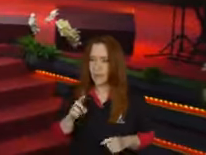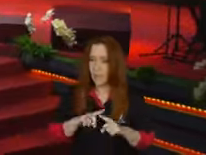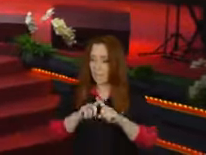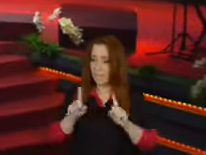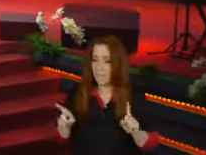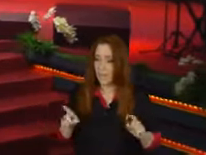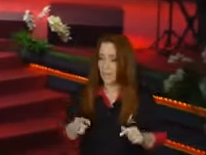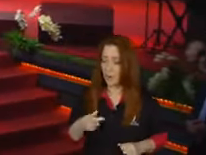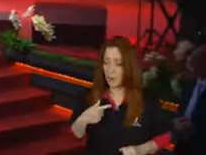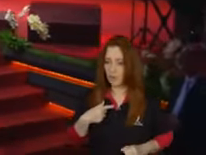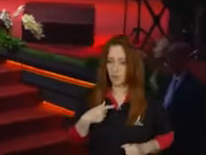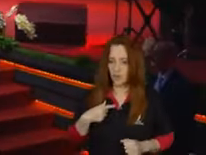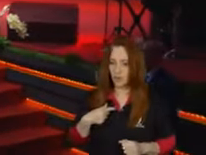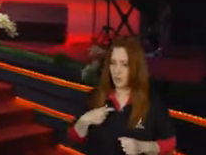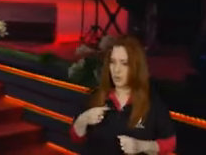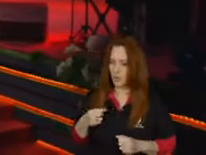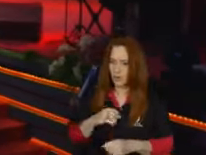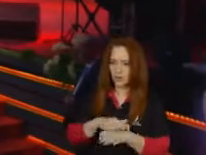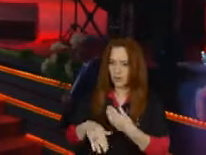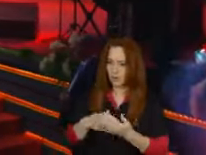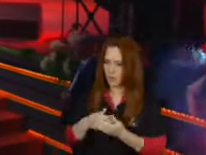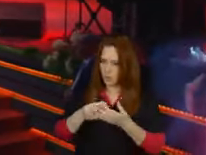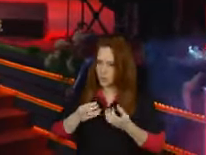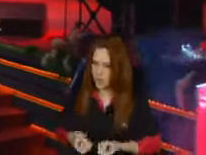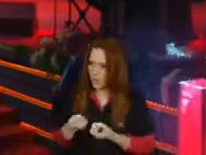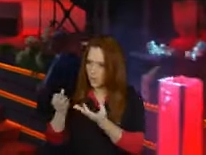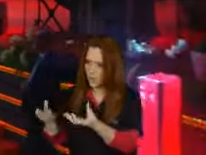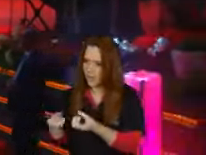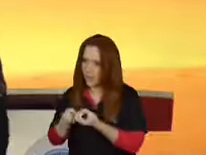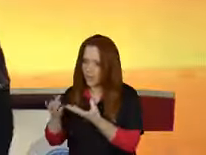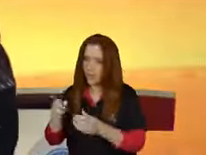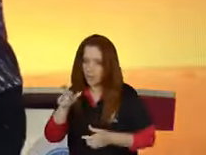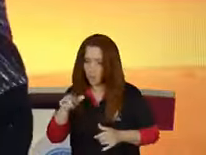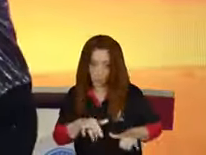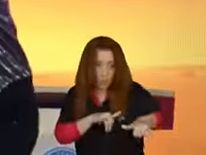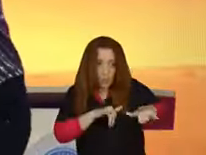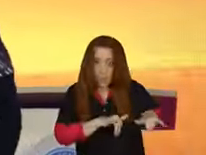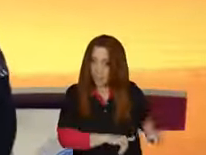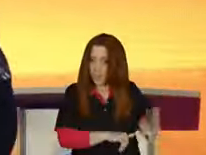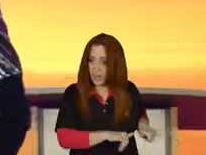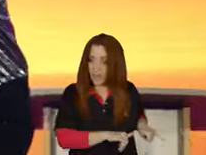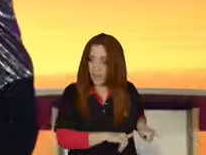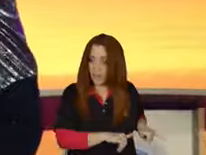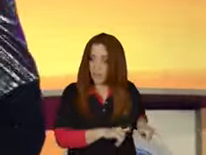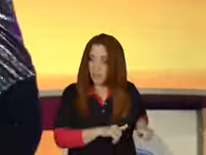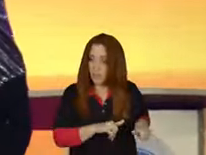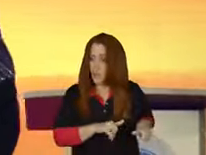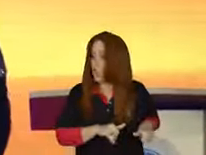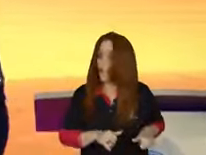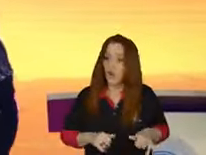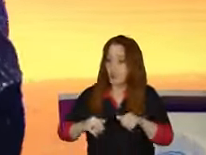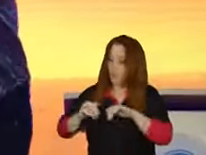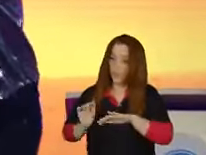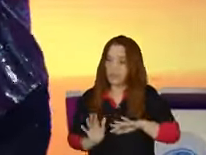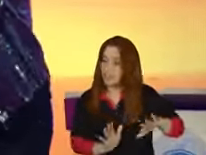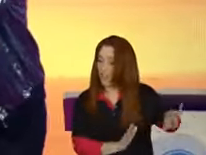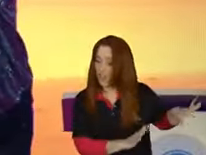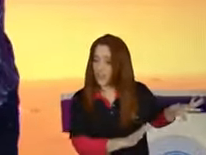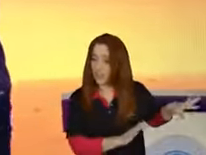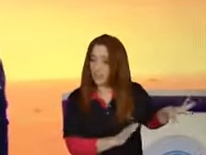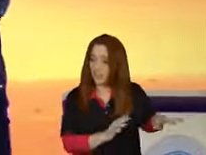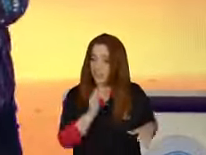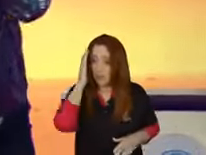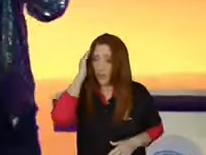Mantente ahí, no te salgas del proceso. El desierto verá tus pisadas, pero